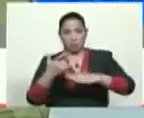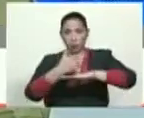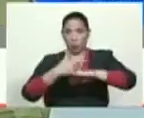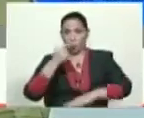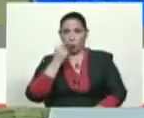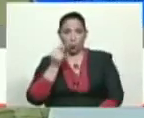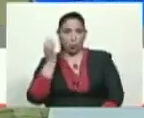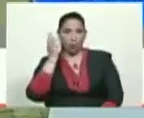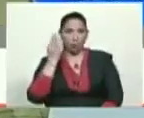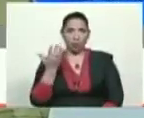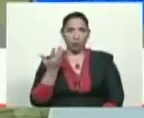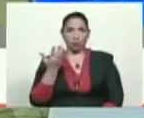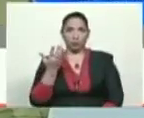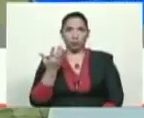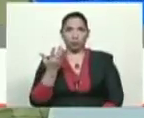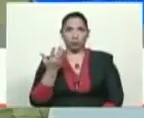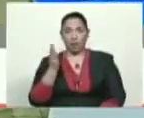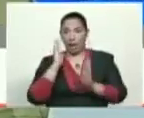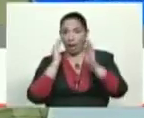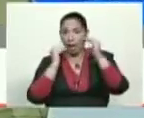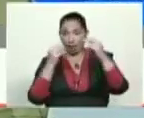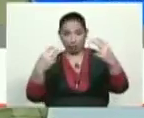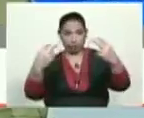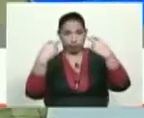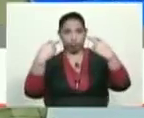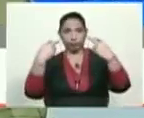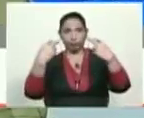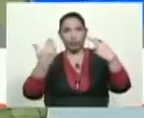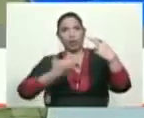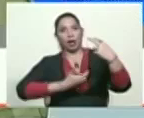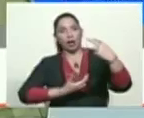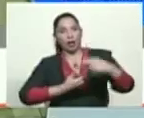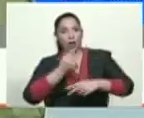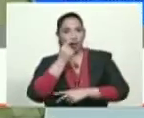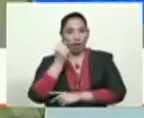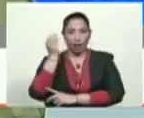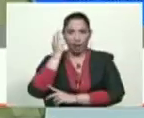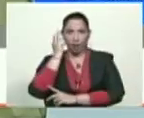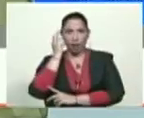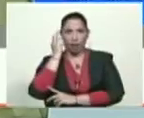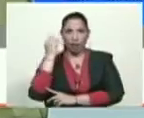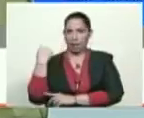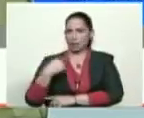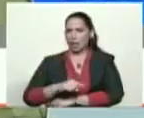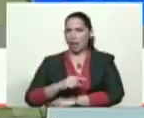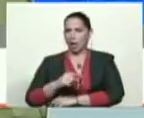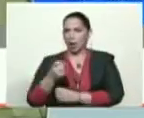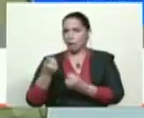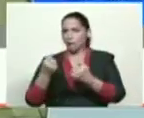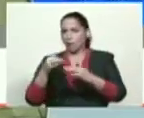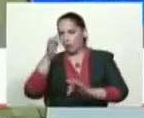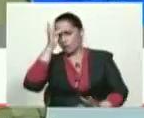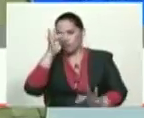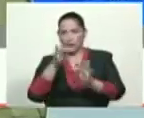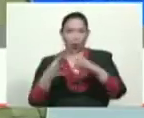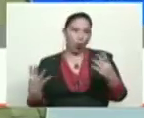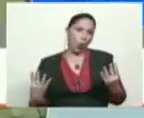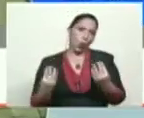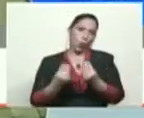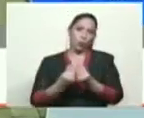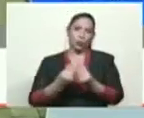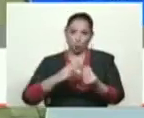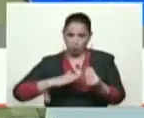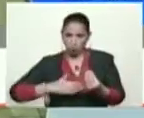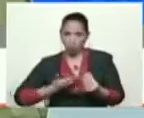gobernadoras atención a los alcaldes a la alcaldes tengo mucha fe en que juntos lo haremos